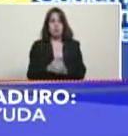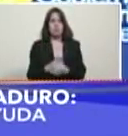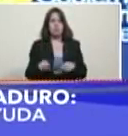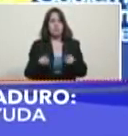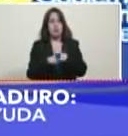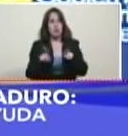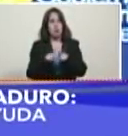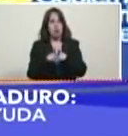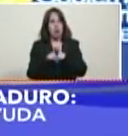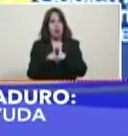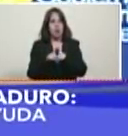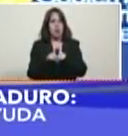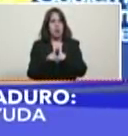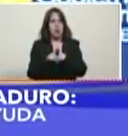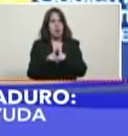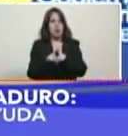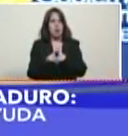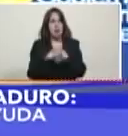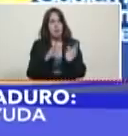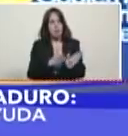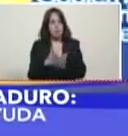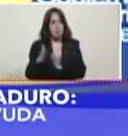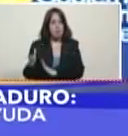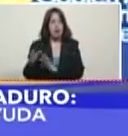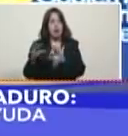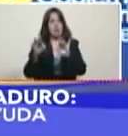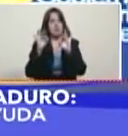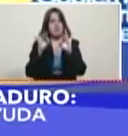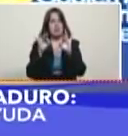Igualmente, un plan especial,